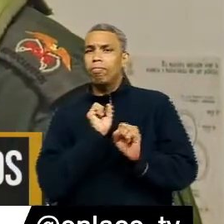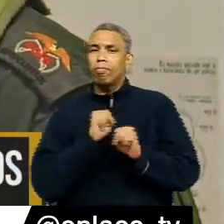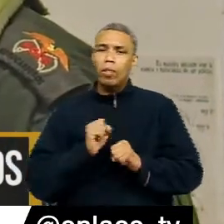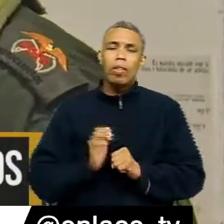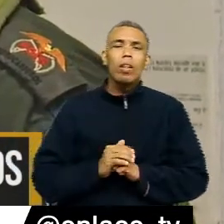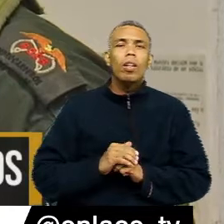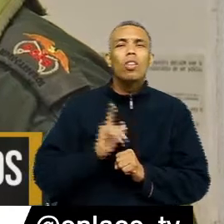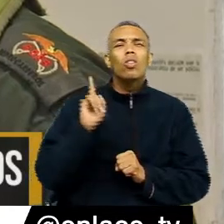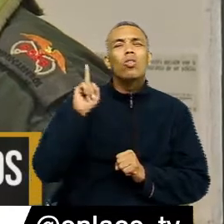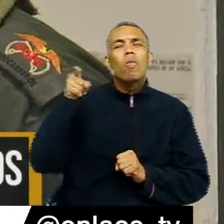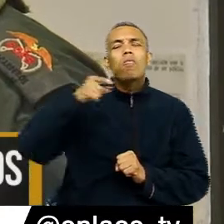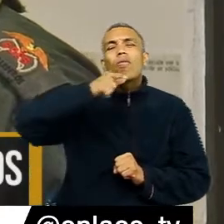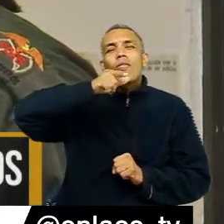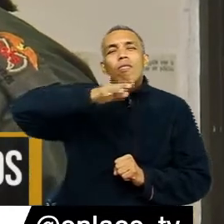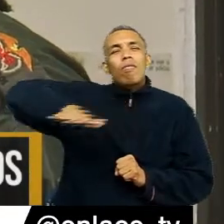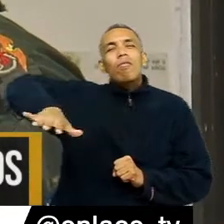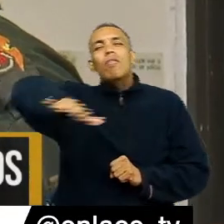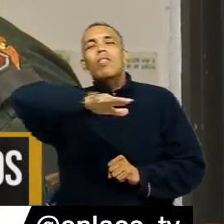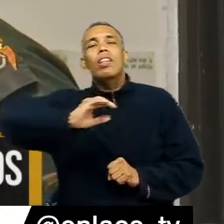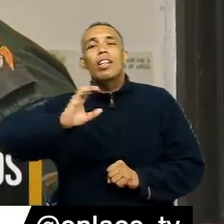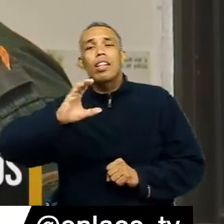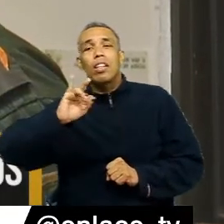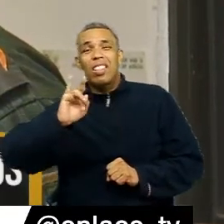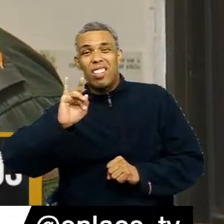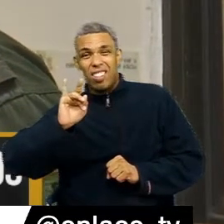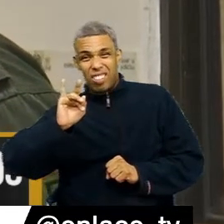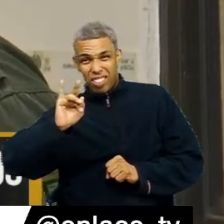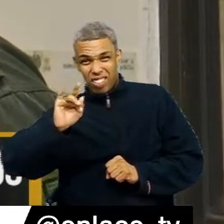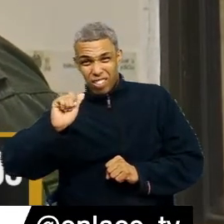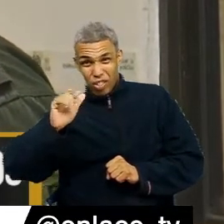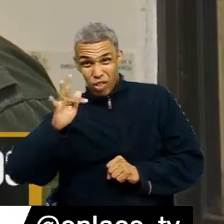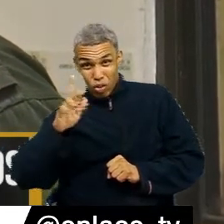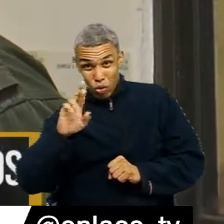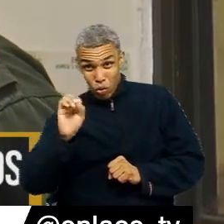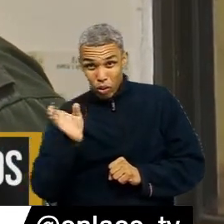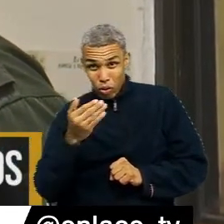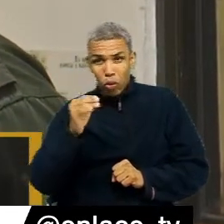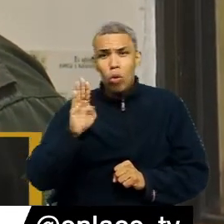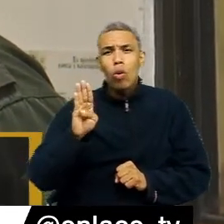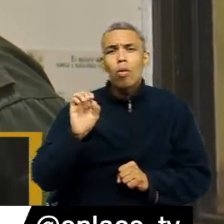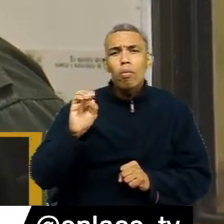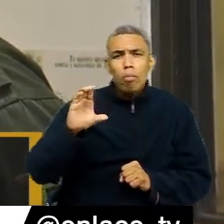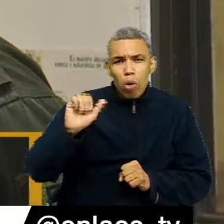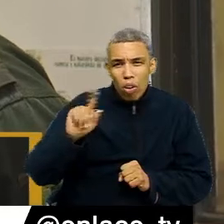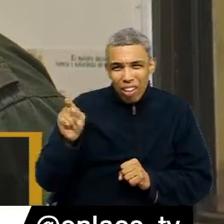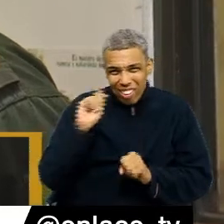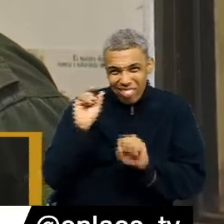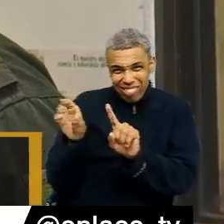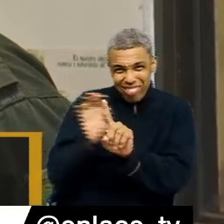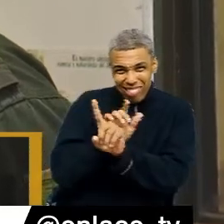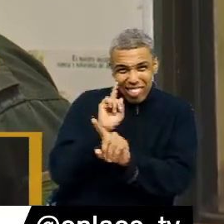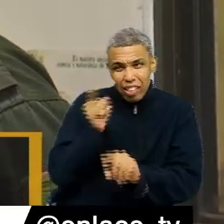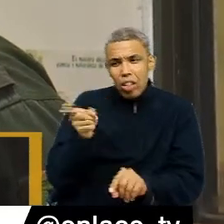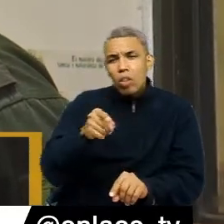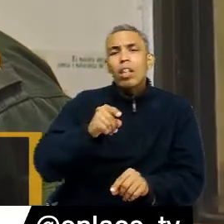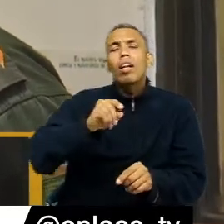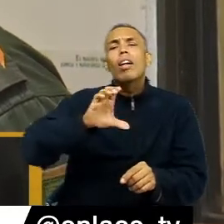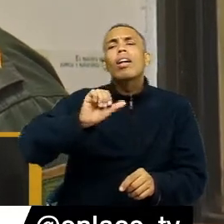la vereda Cuatro Bocas, sector La Represa, Campo Gala, La Castalia y San